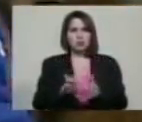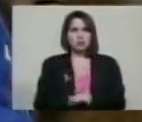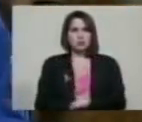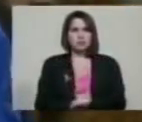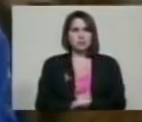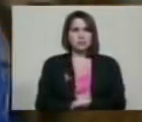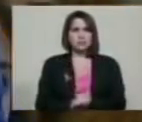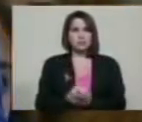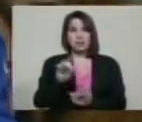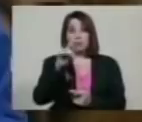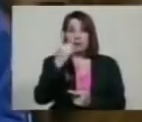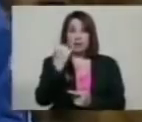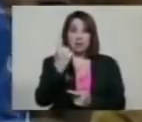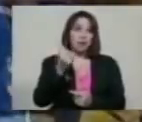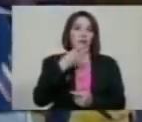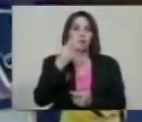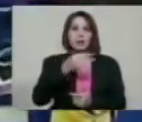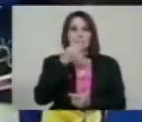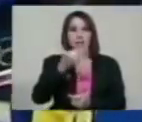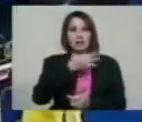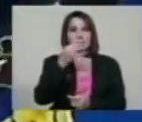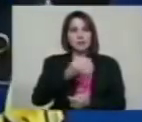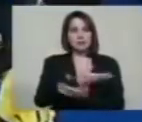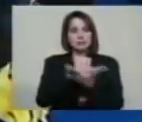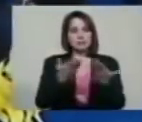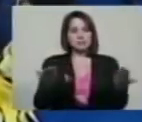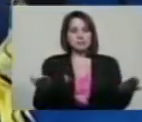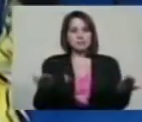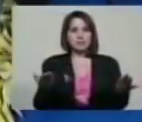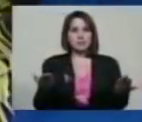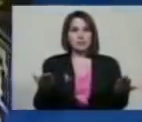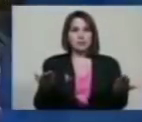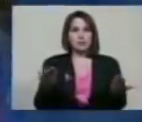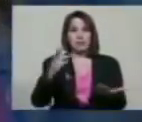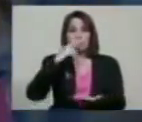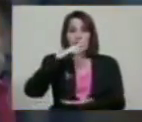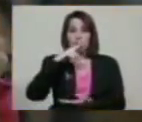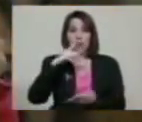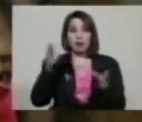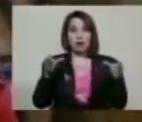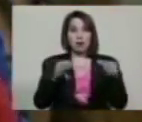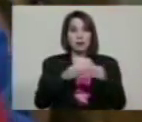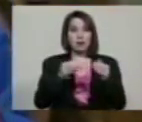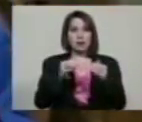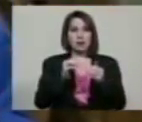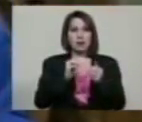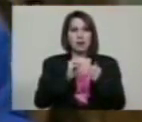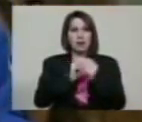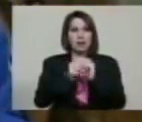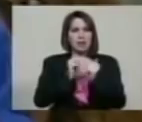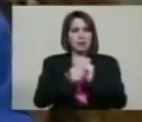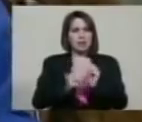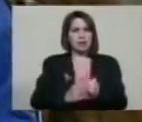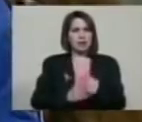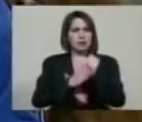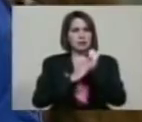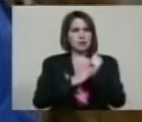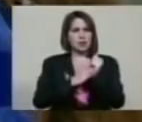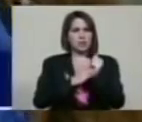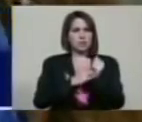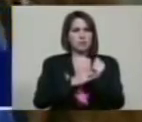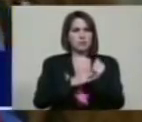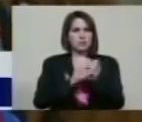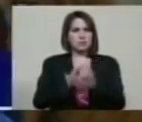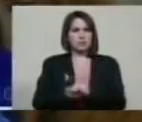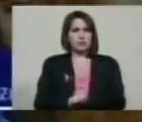Bueno, primeramente que todo, buenas tardes. Voy a hablar el nombre de la delegación, de todos mis compañeros, los atletas que están